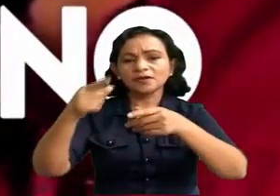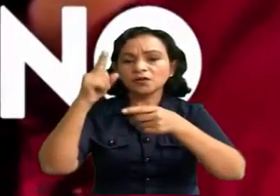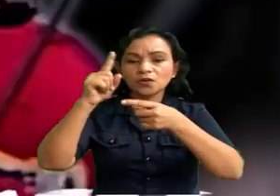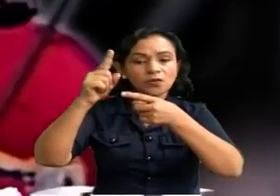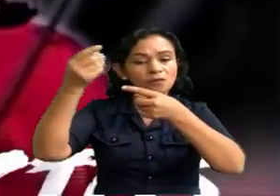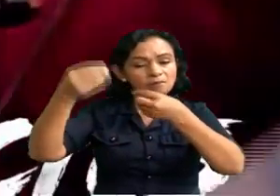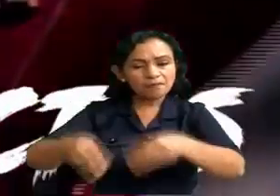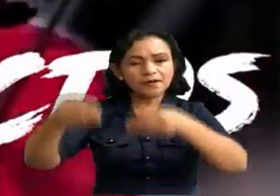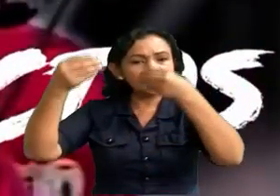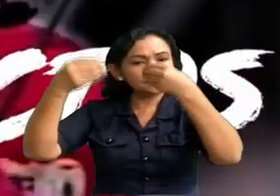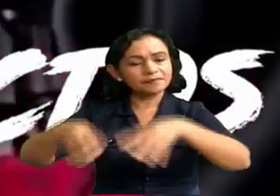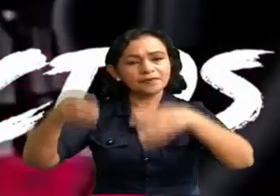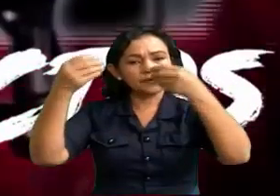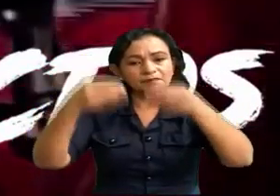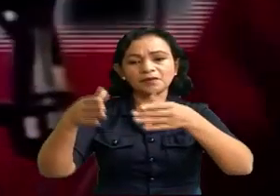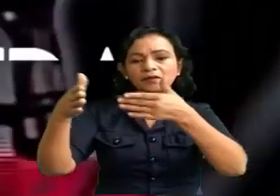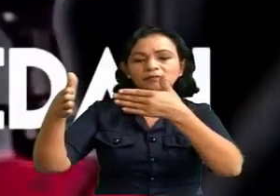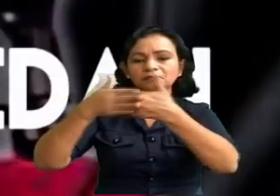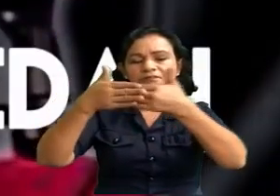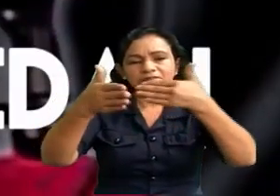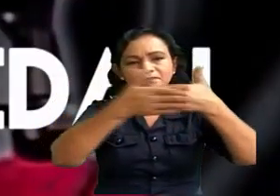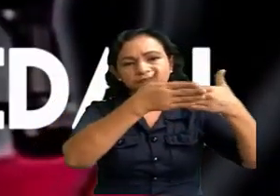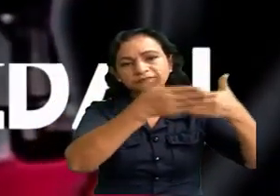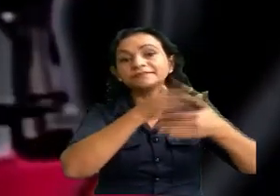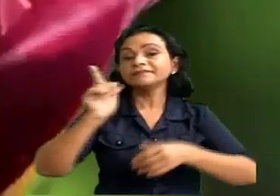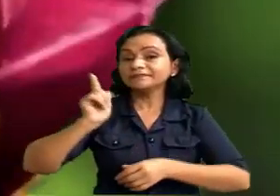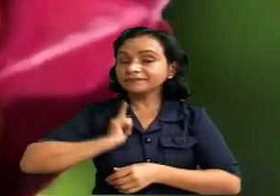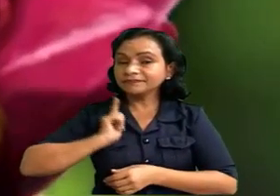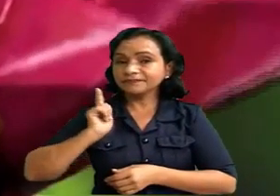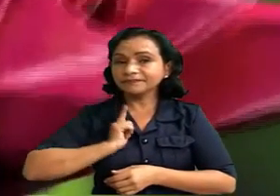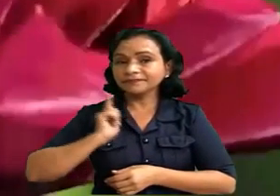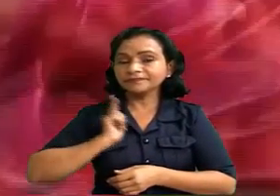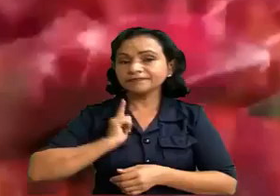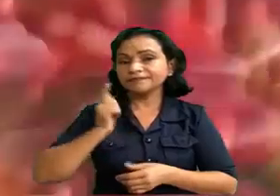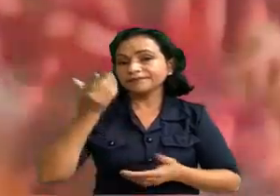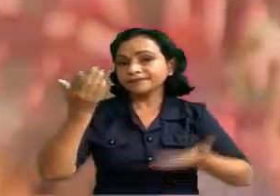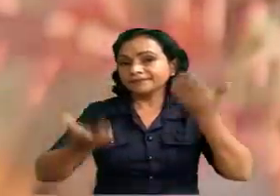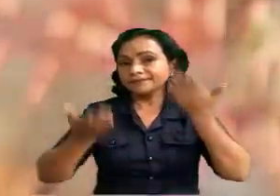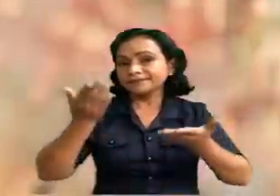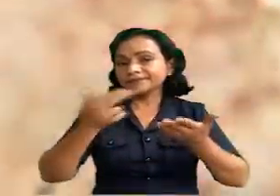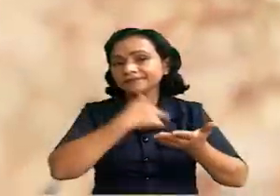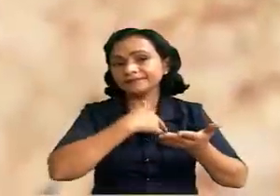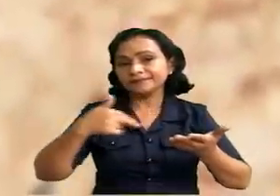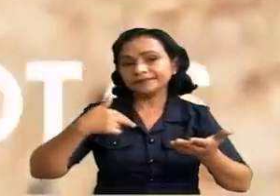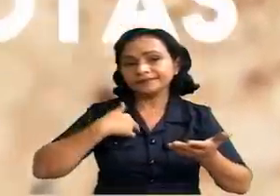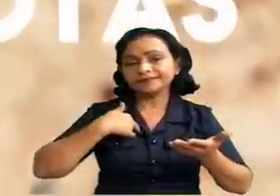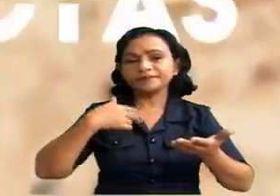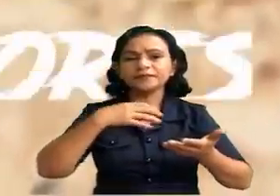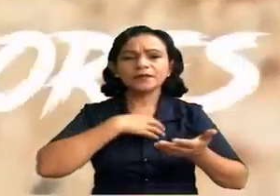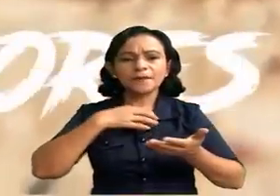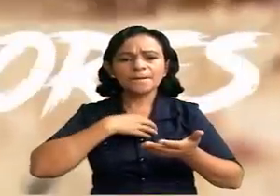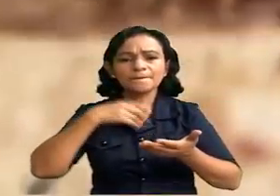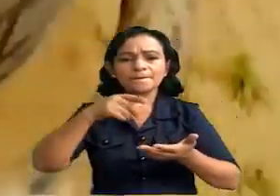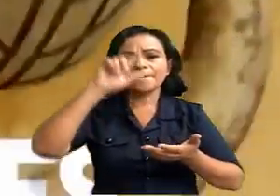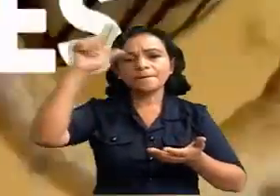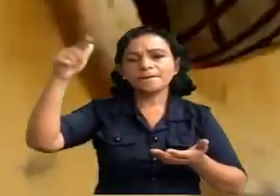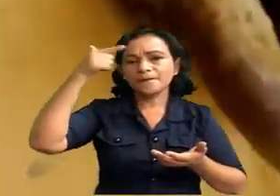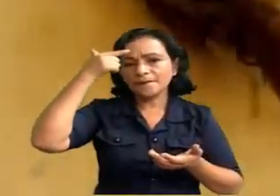uno los reductos que le quedan. Mientras tanto, compatriotas,